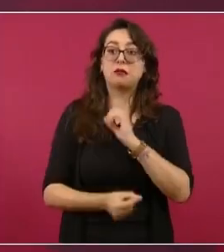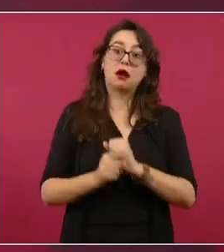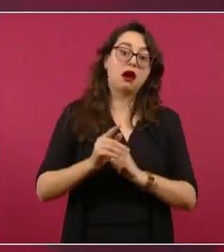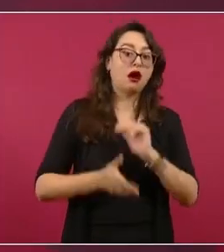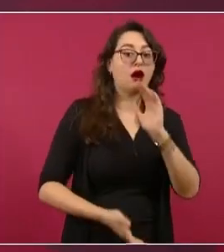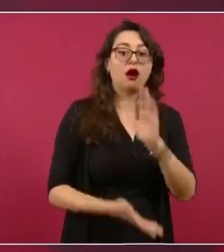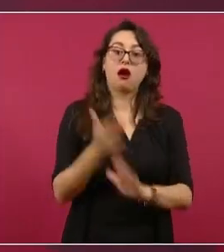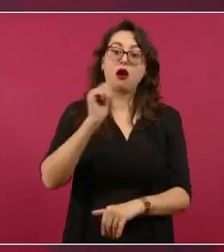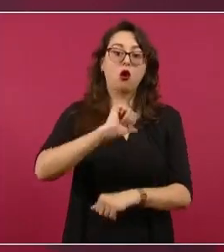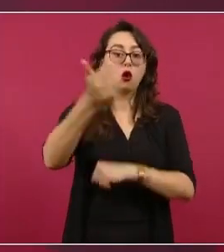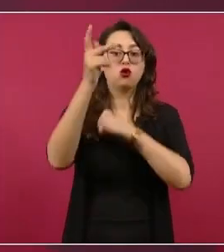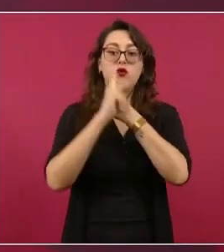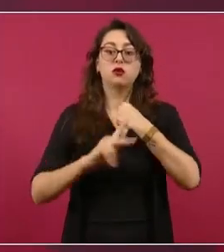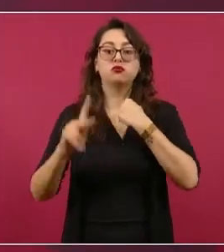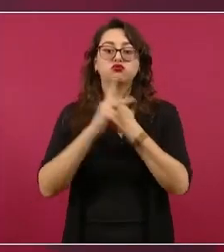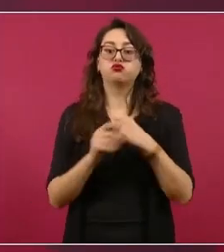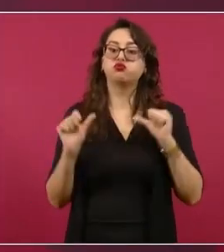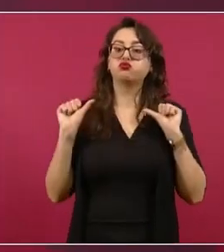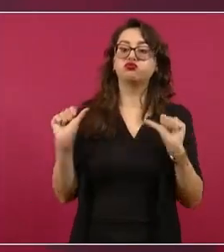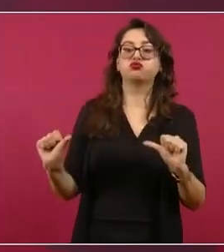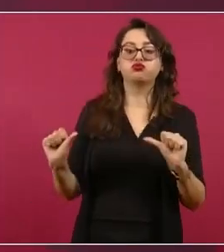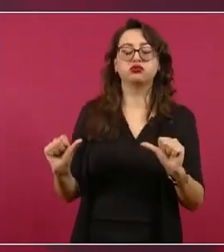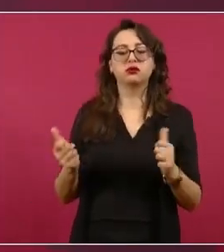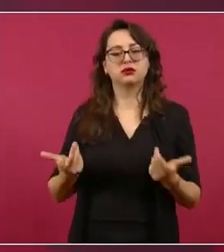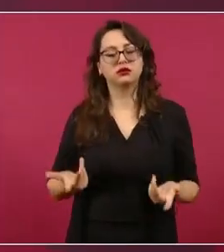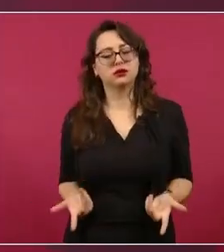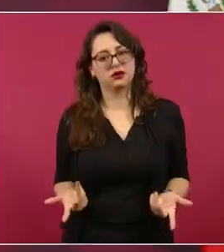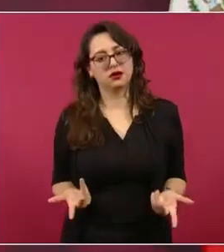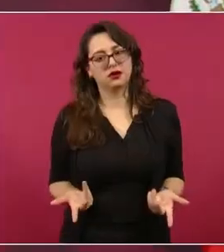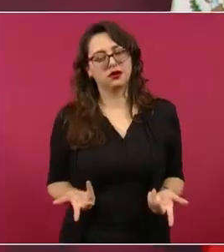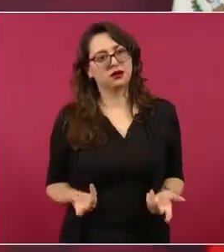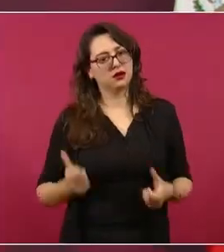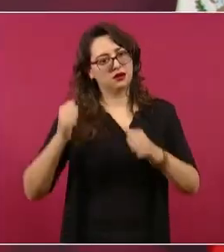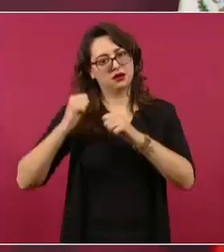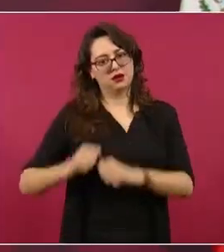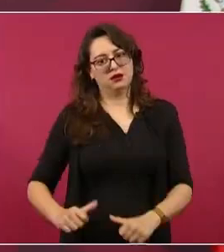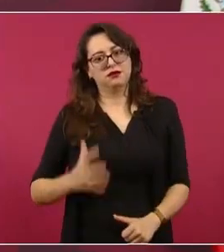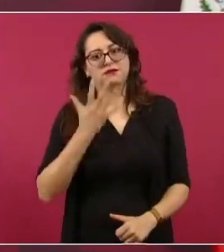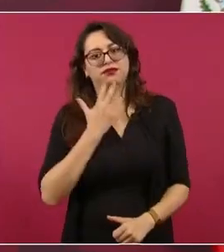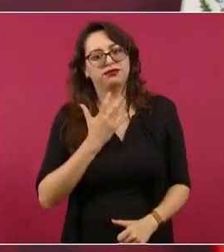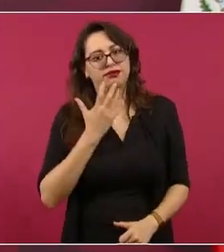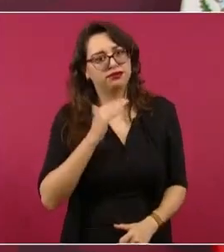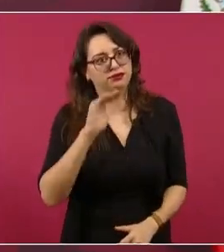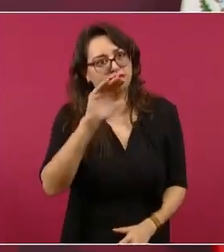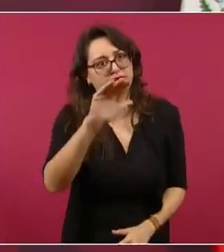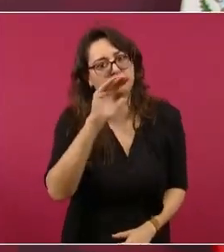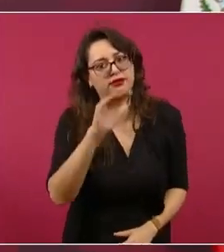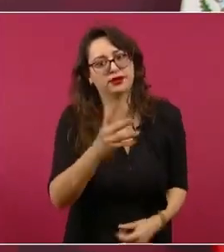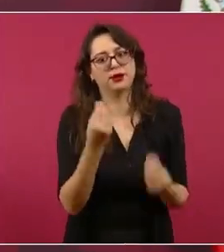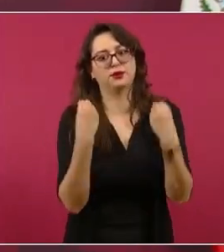está protegido. Y yo le digo a las autoridades de Israel, con todo respeto, ¿cómo ellos